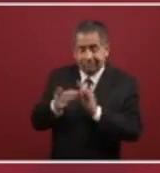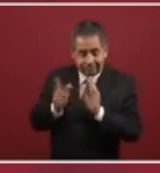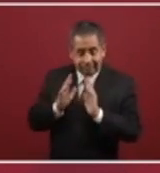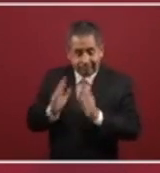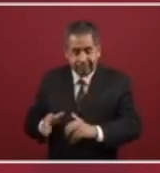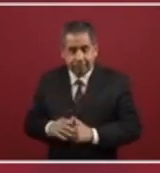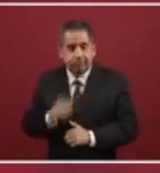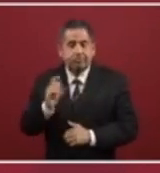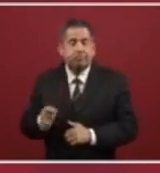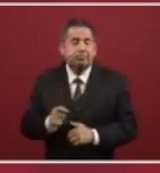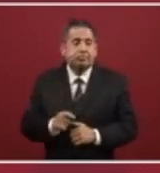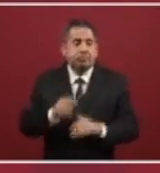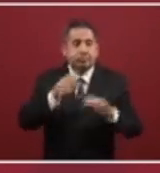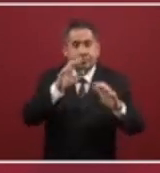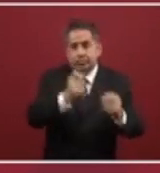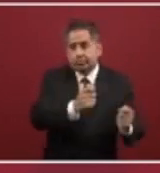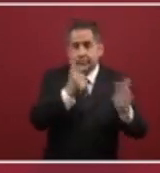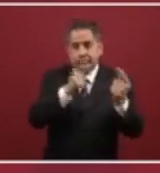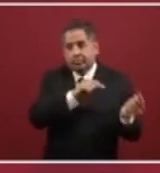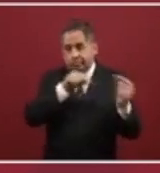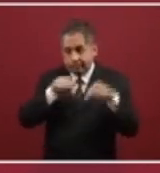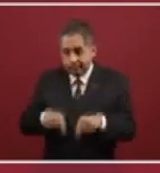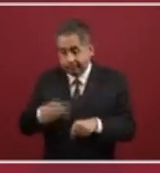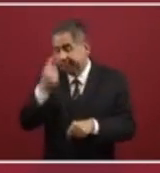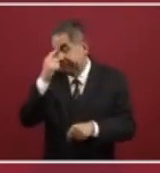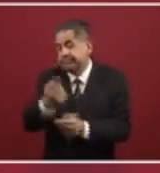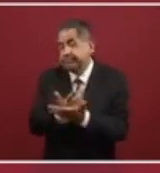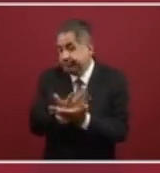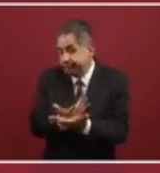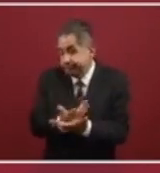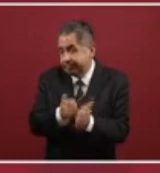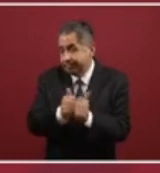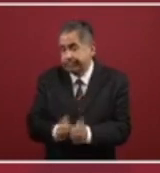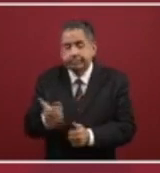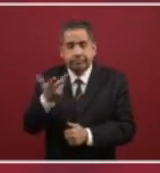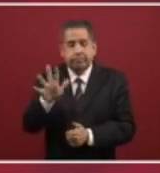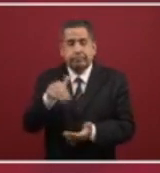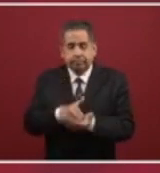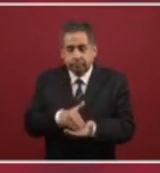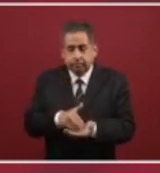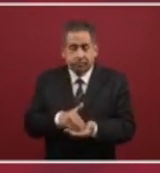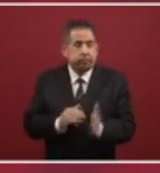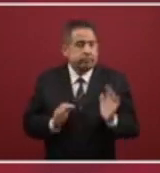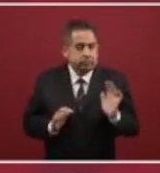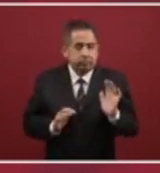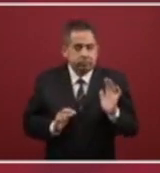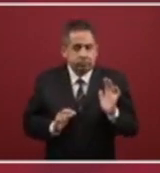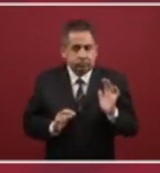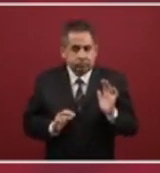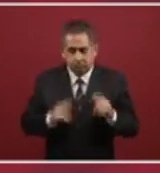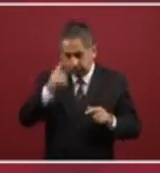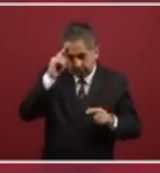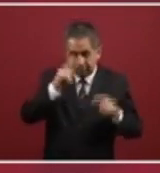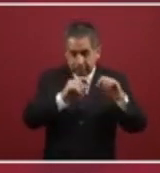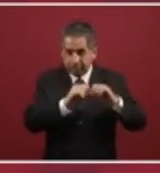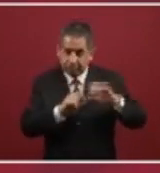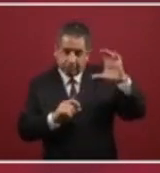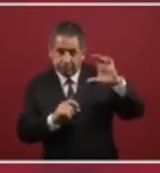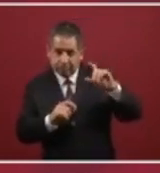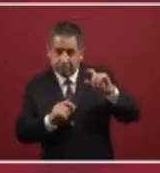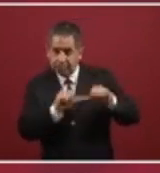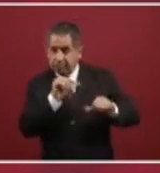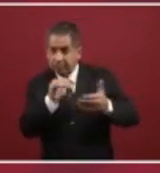han sido regresados para esperar su audiencia 10 mil. Es lo que quiero decir, para tener una idea de